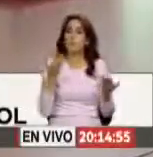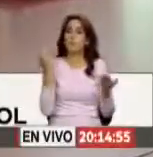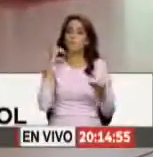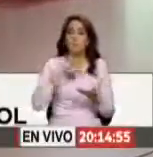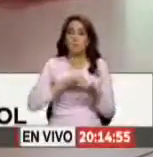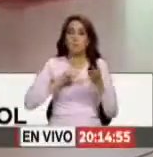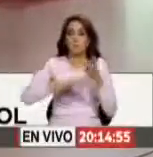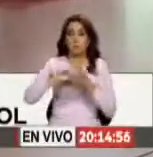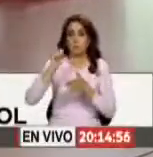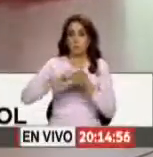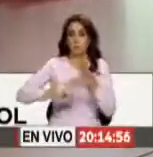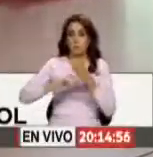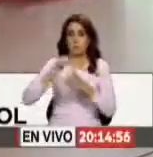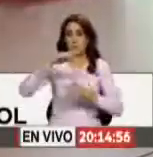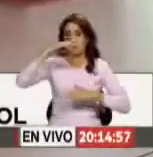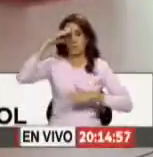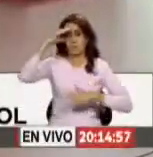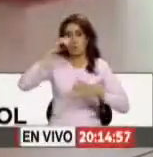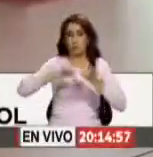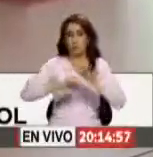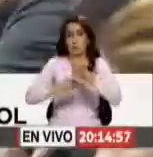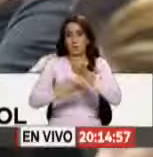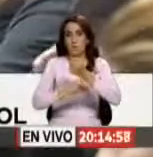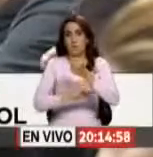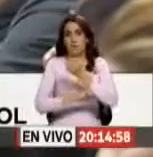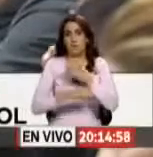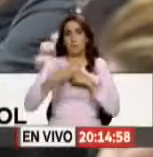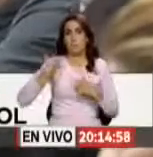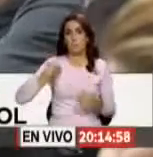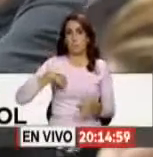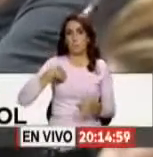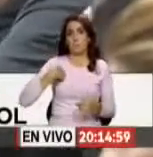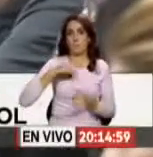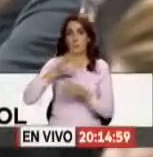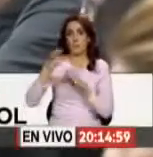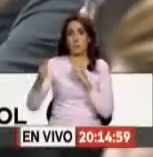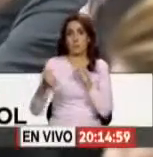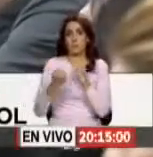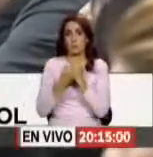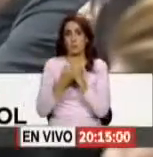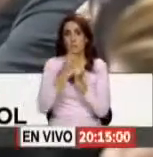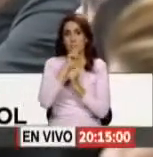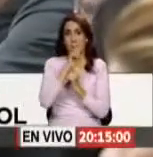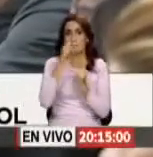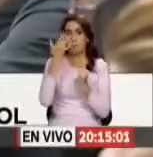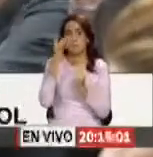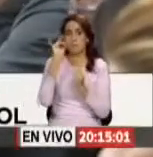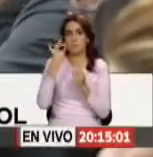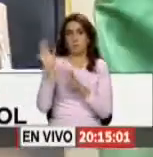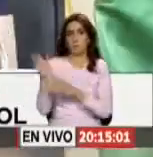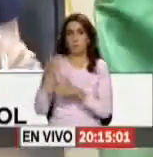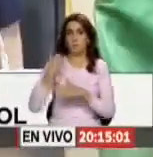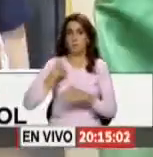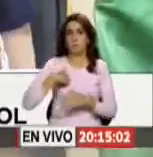convenio de policía reforzada denominado de Buenos Aires, suscrito en el mes de agosto del 2018 en Argentina. Pero se trata